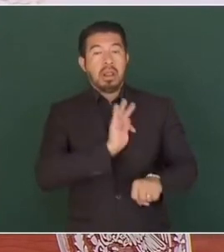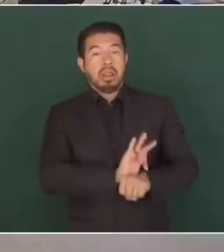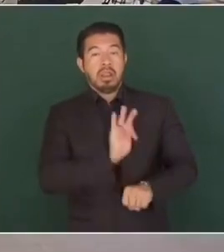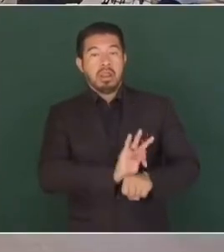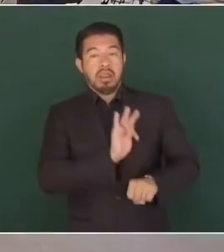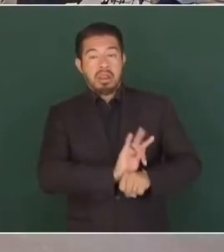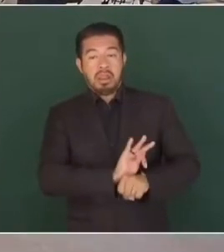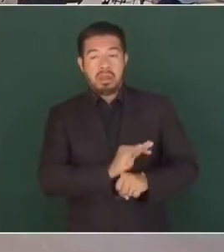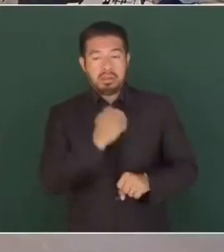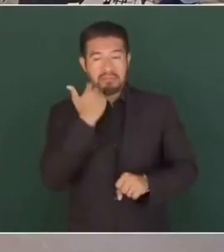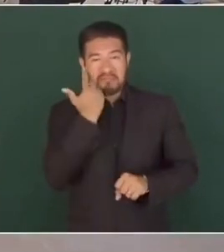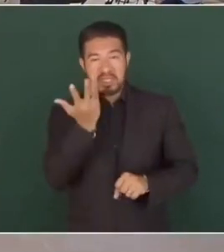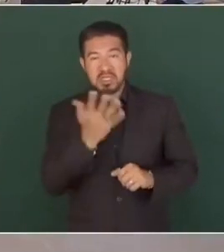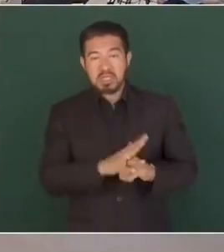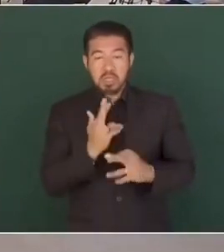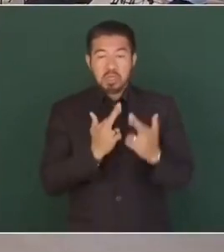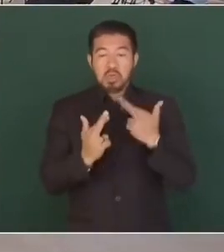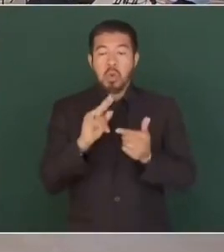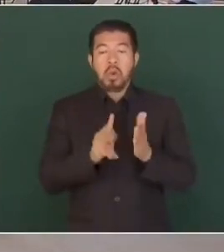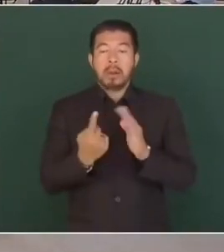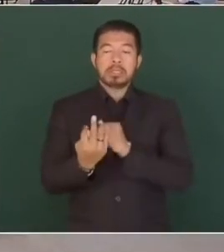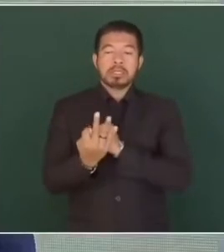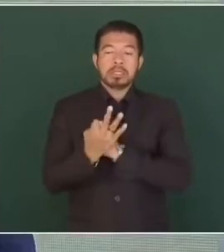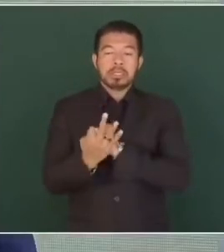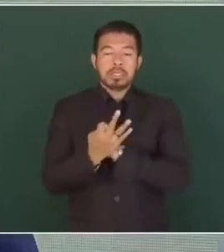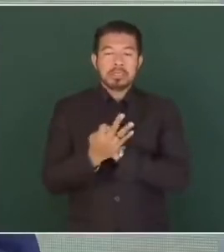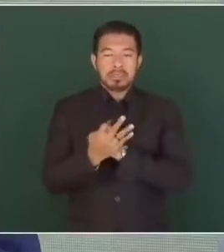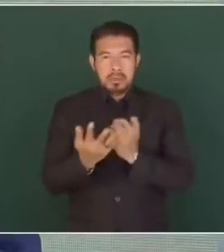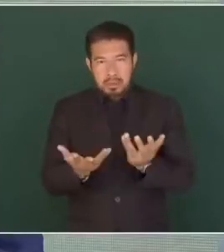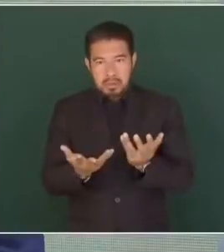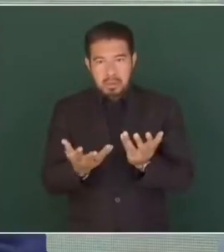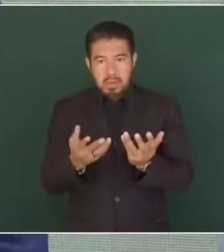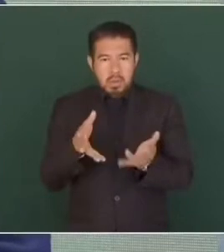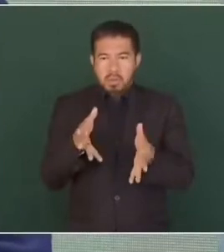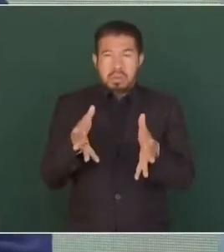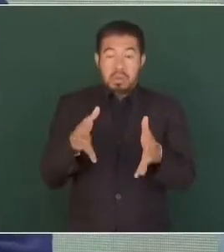Y como tienen mucho dinero, se valen de todo.